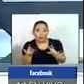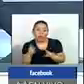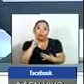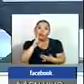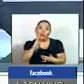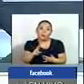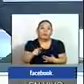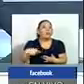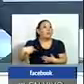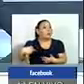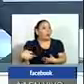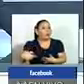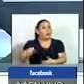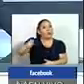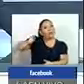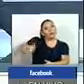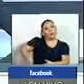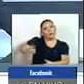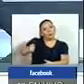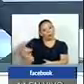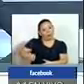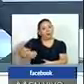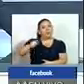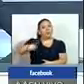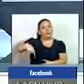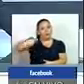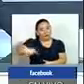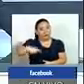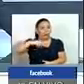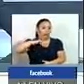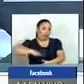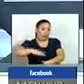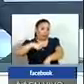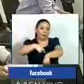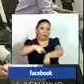de la dé a conocer el juzgado hasta mañana en horas de la tarde.